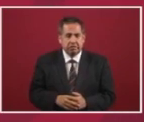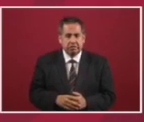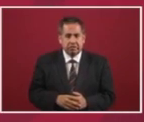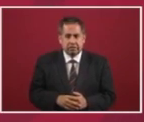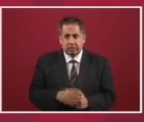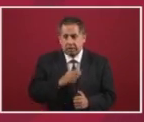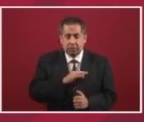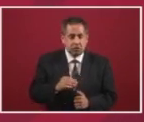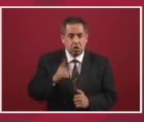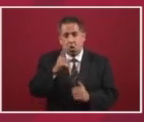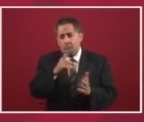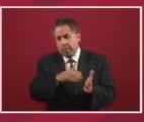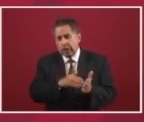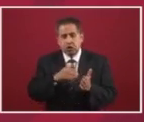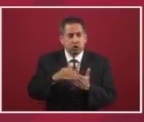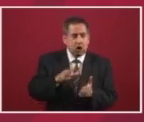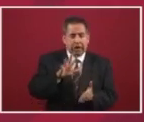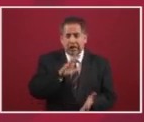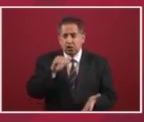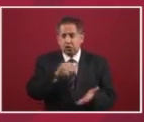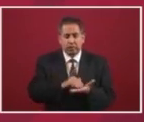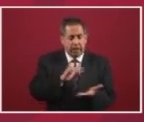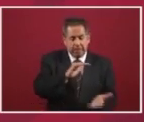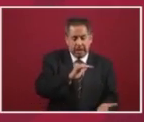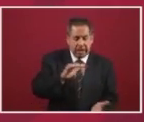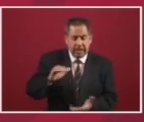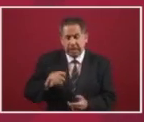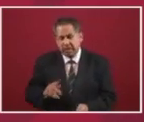pues alrededor de 1,500,000 barriles.